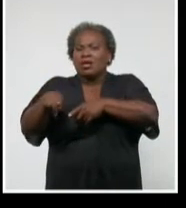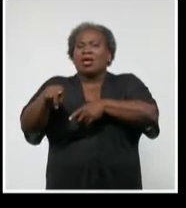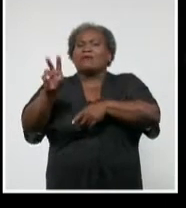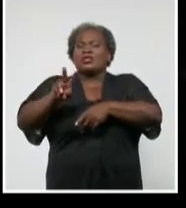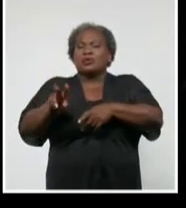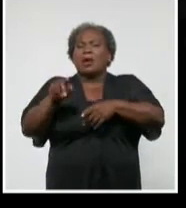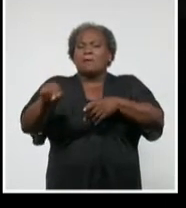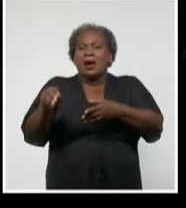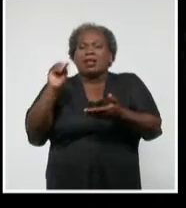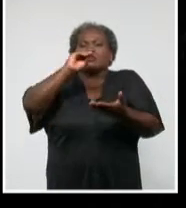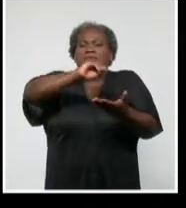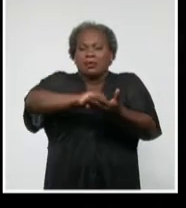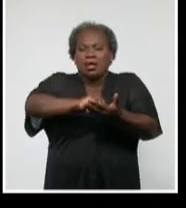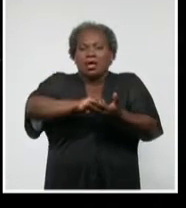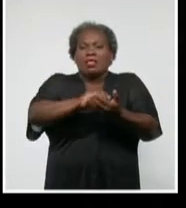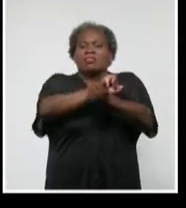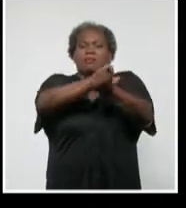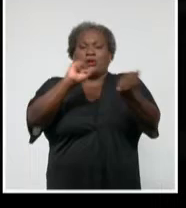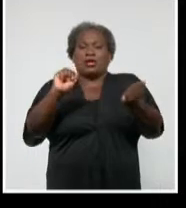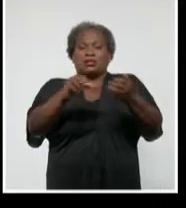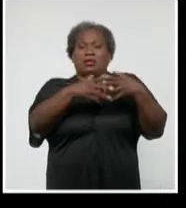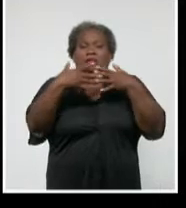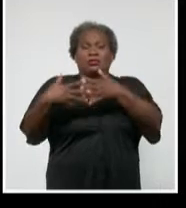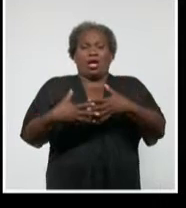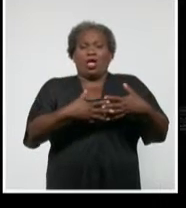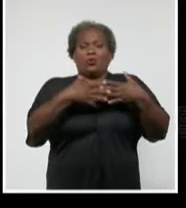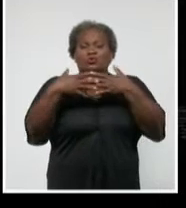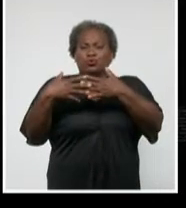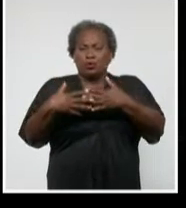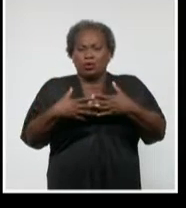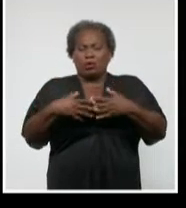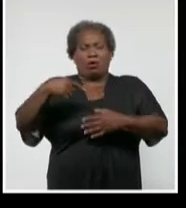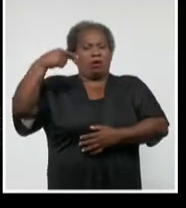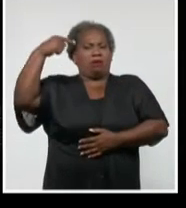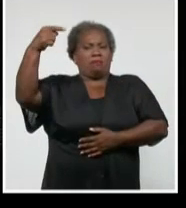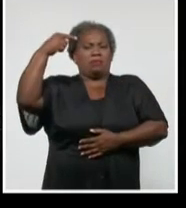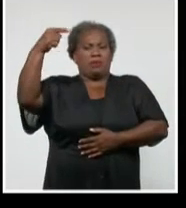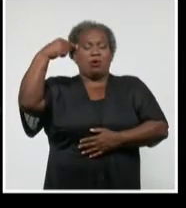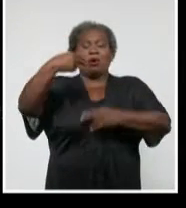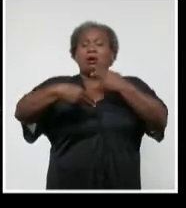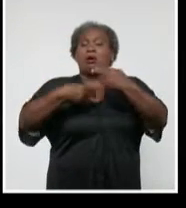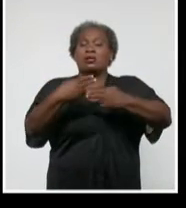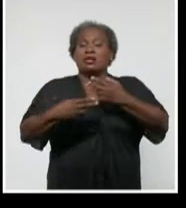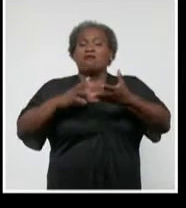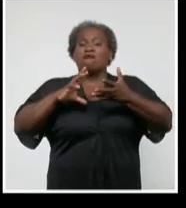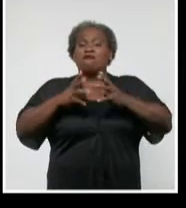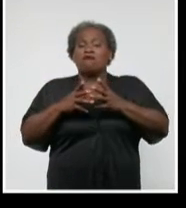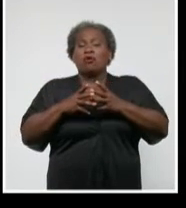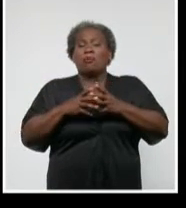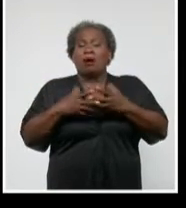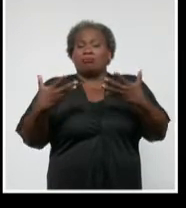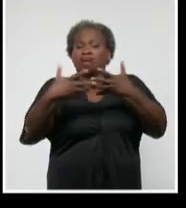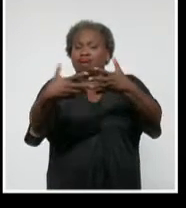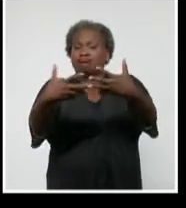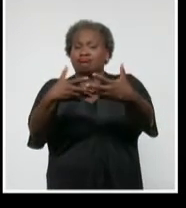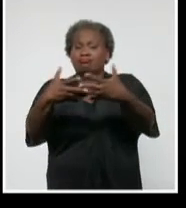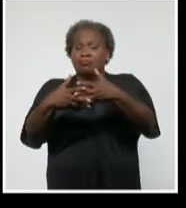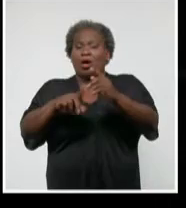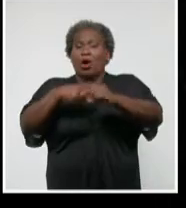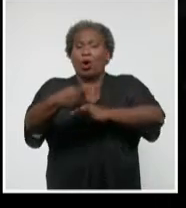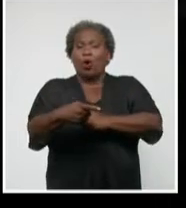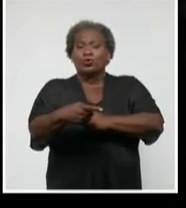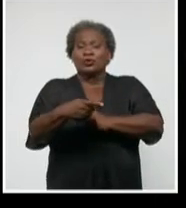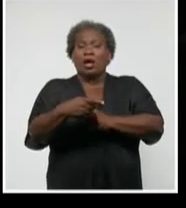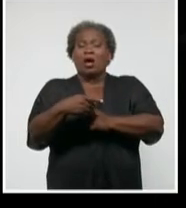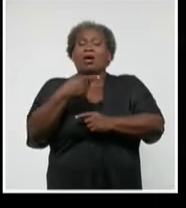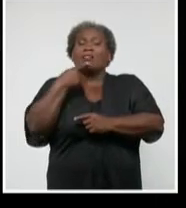la democracia. Estados Unidos está encabezando una coalición diplomática de 59 naciones contra el dictador